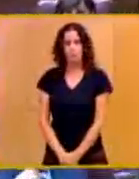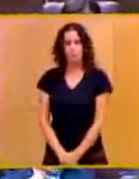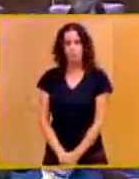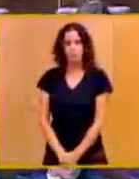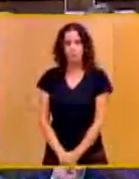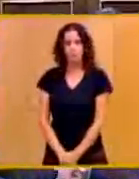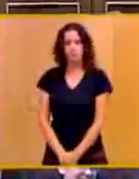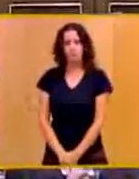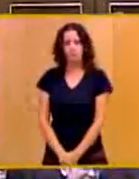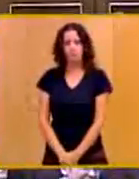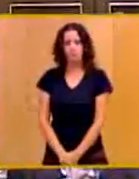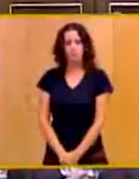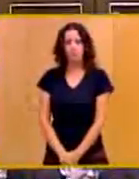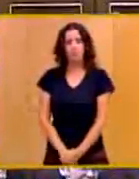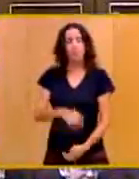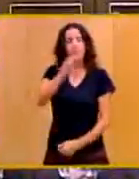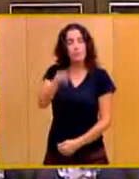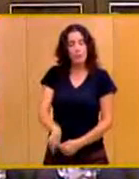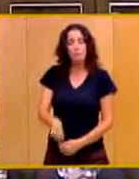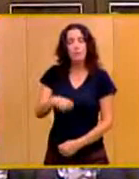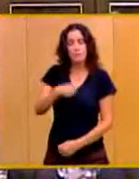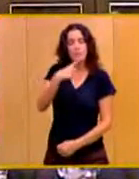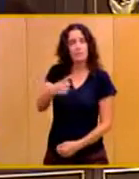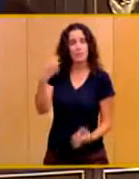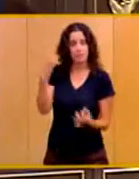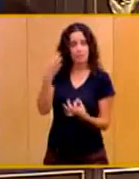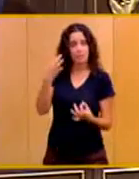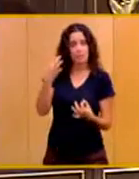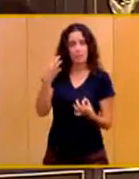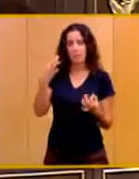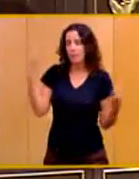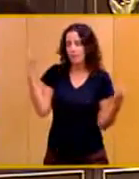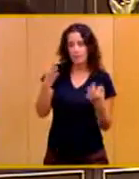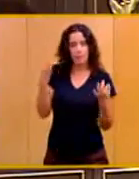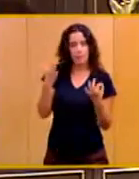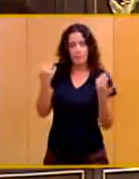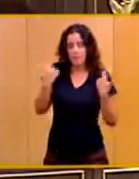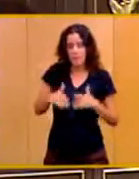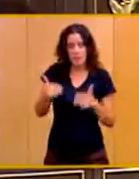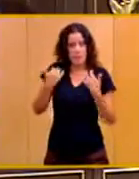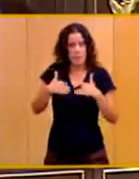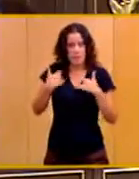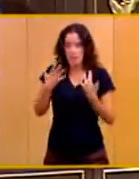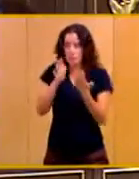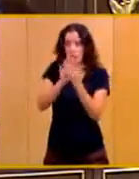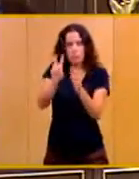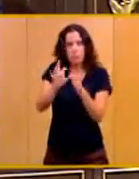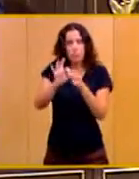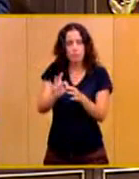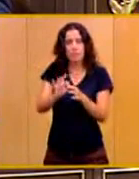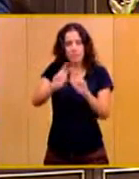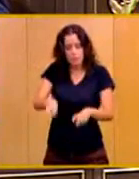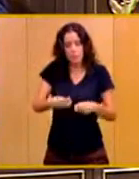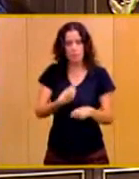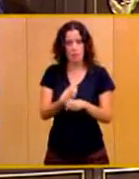Le dije también que era preciso abordar ya la reforma laboral, sin la cual no podíamos